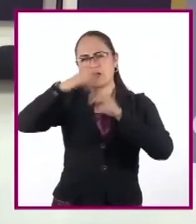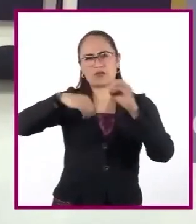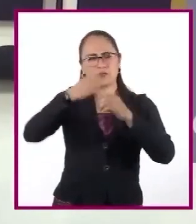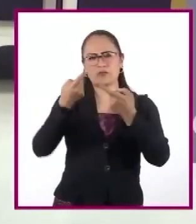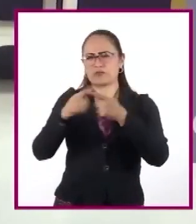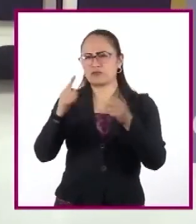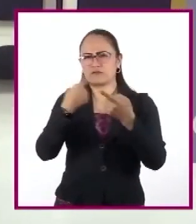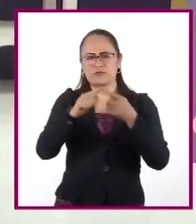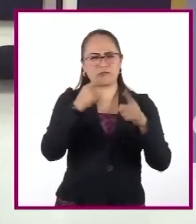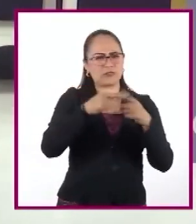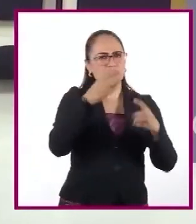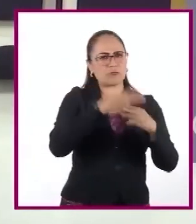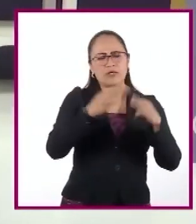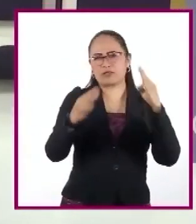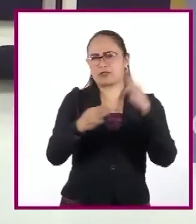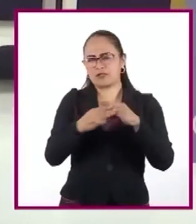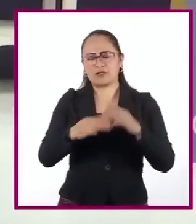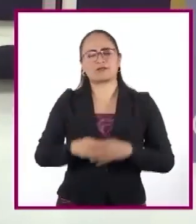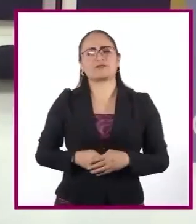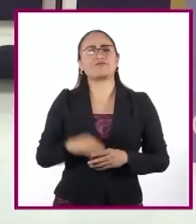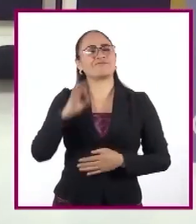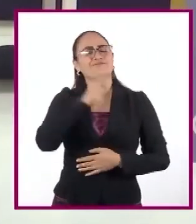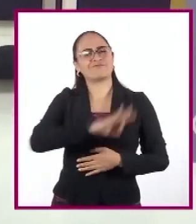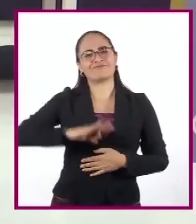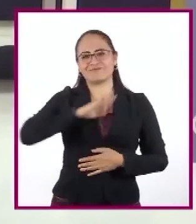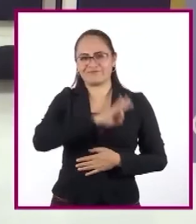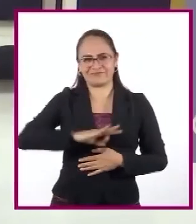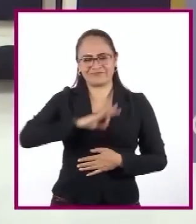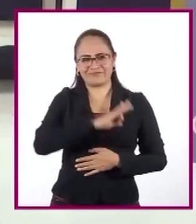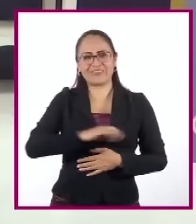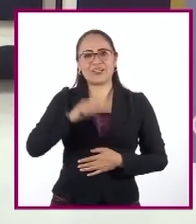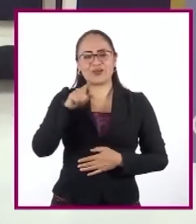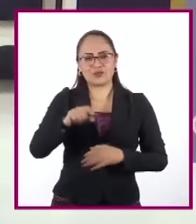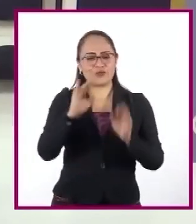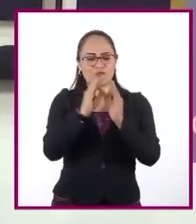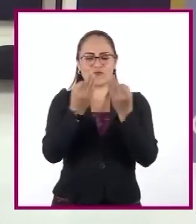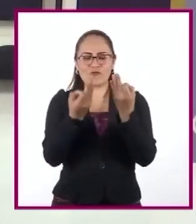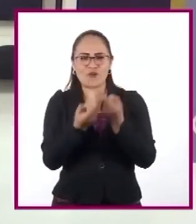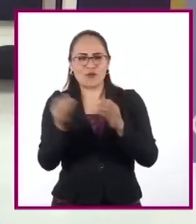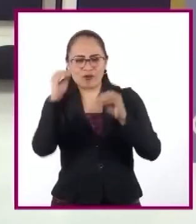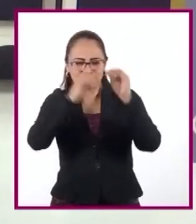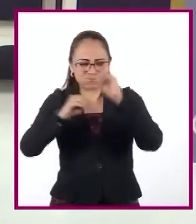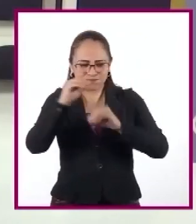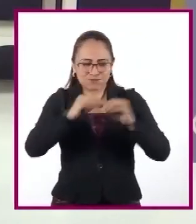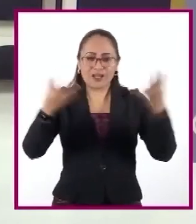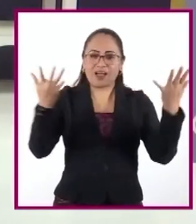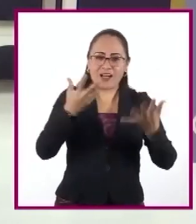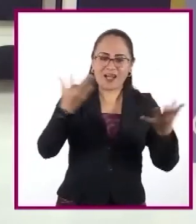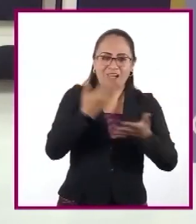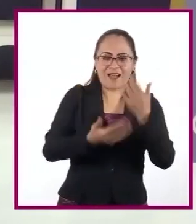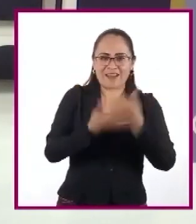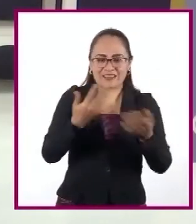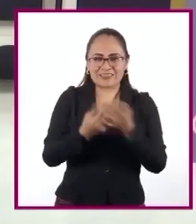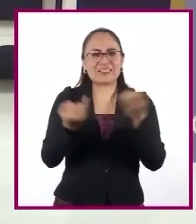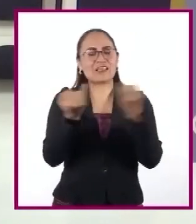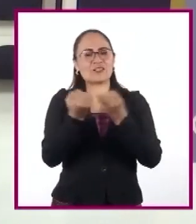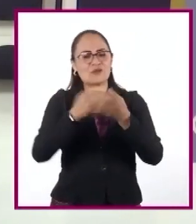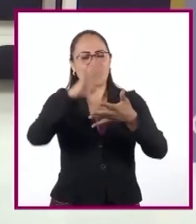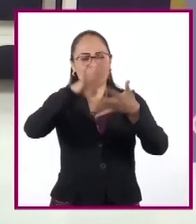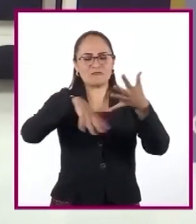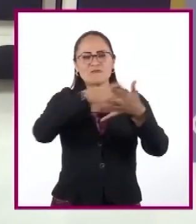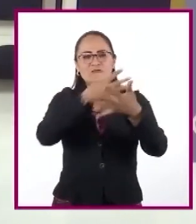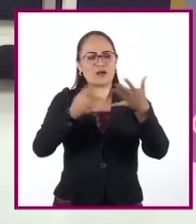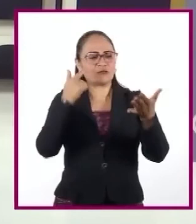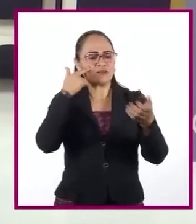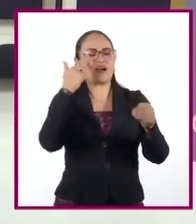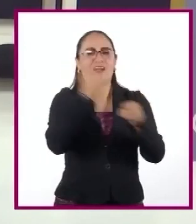elementos. ¡Felicidades! Además de haber construido sus modelos atómicos, lograron ubicarlos en la tabla periódica.